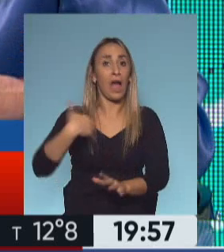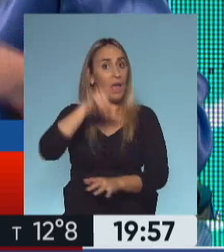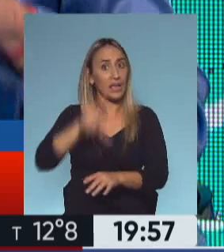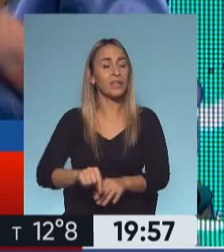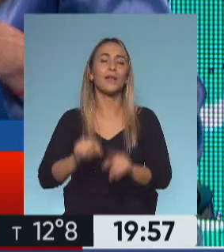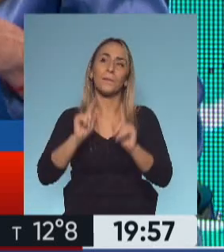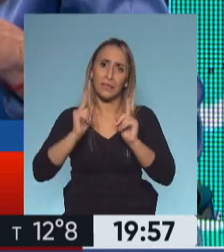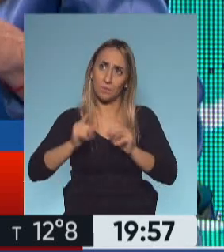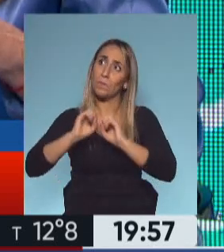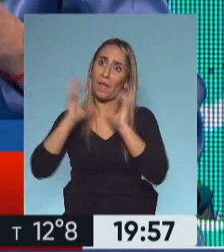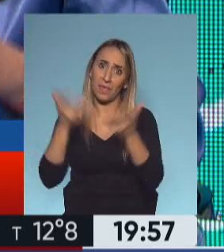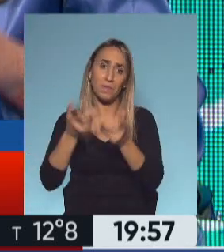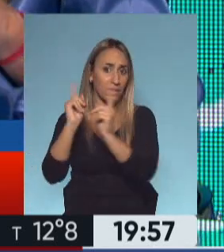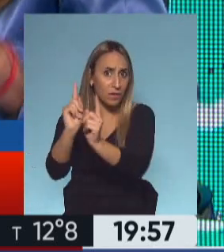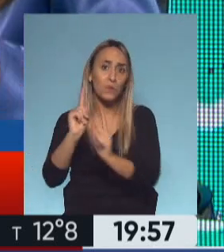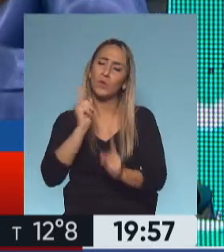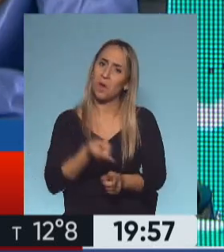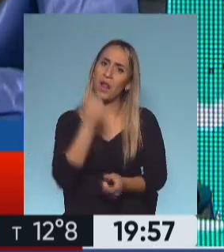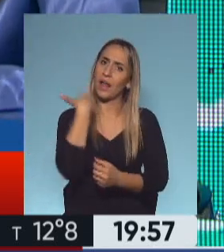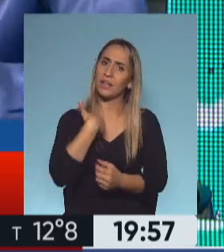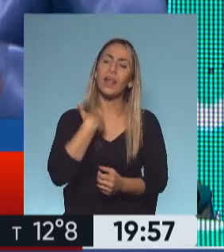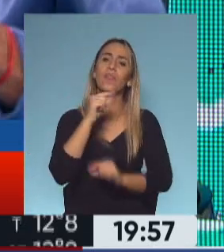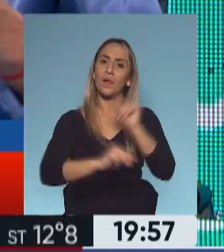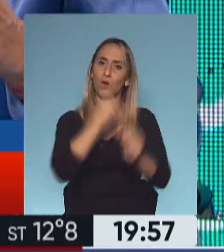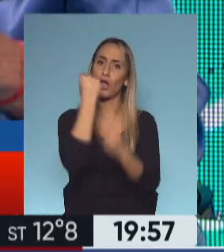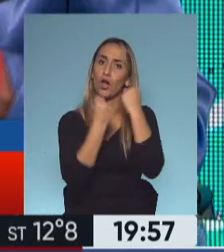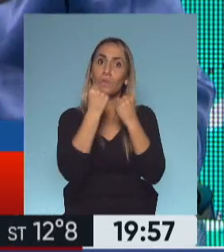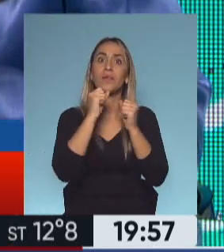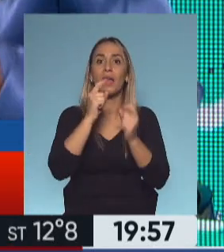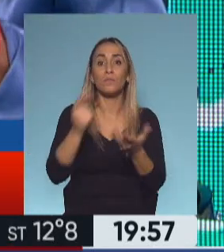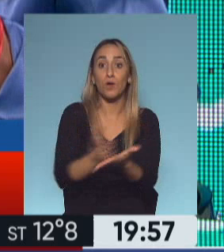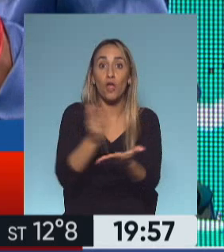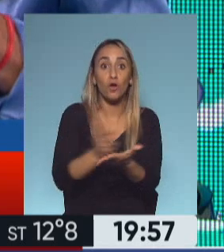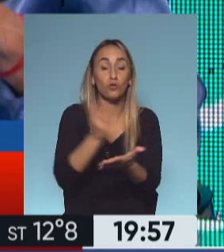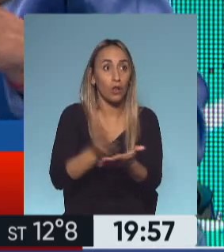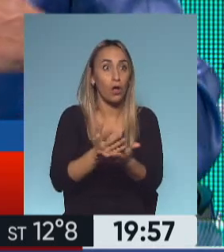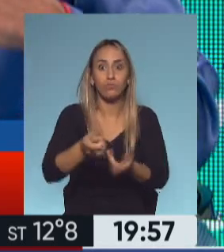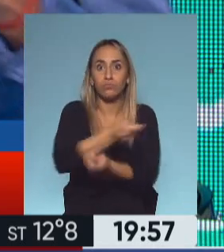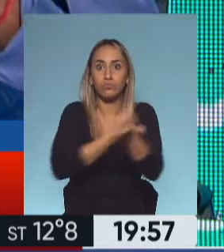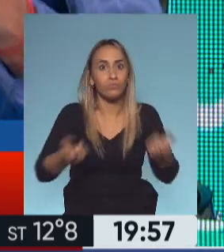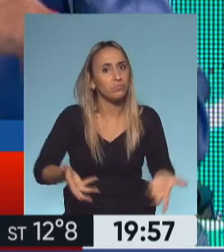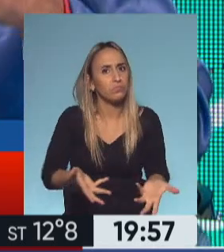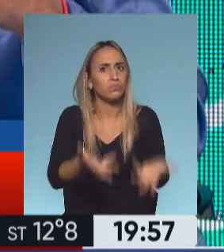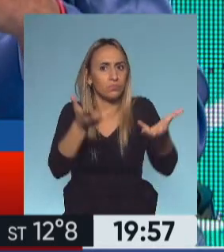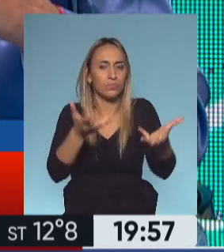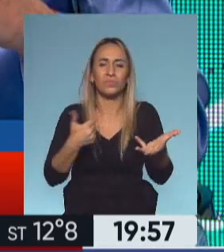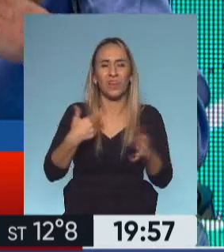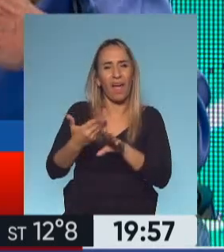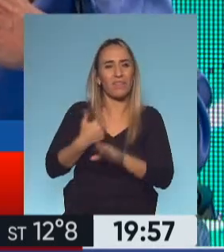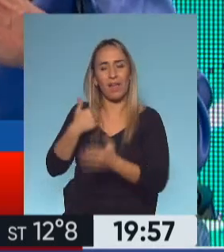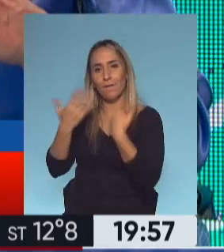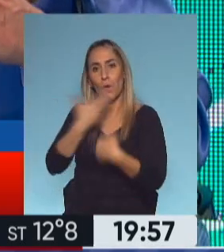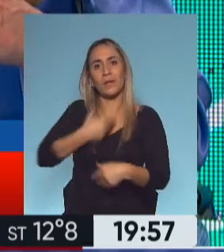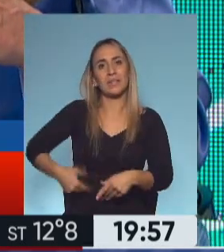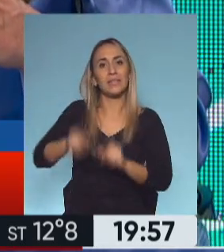manera muy importante su reactivación económica y productiva. Ahora, lo decía el presidente y lo decía Martín Guzmán, esa reactivación no puede quedar en manos de